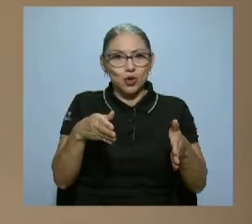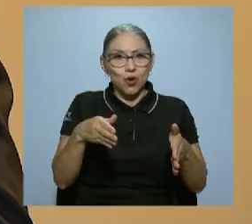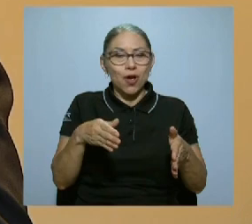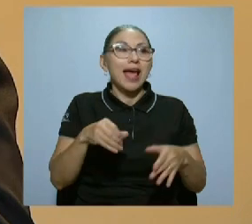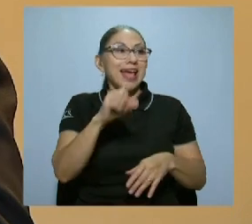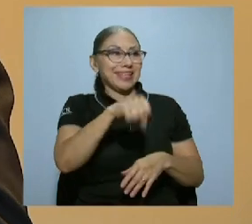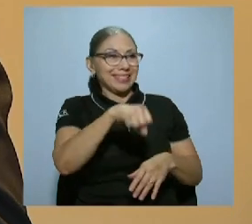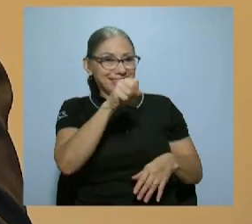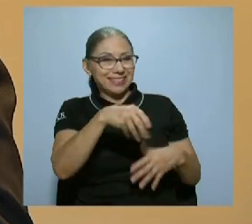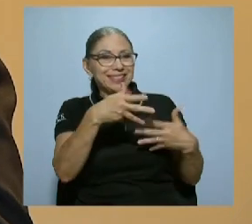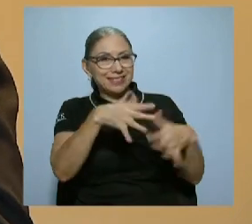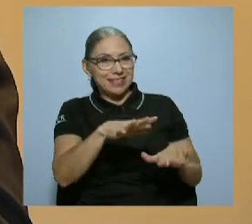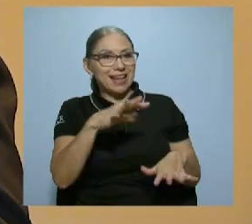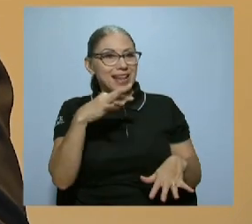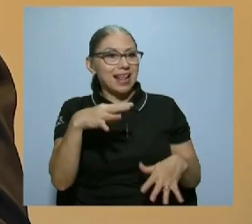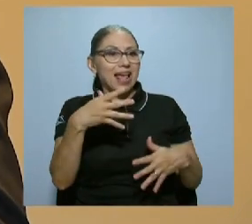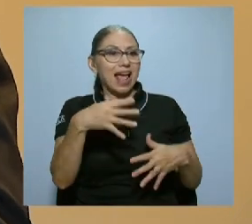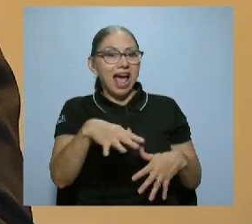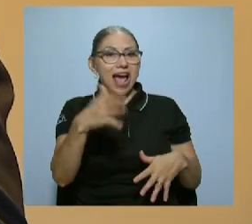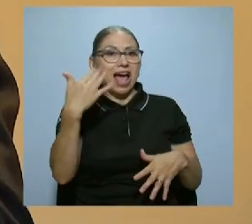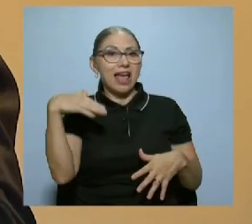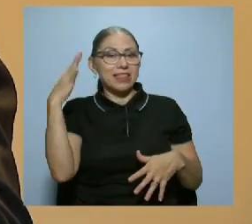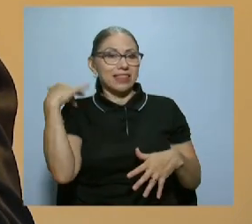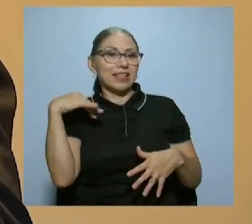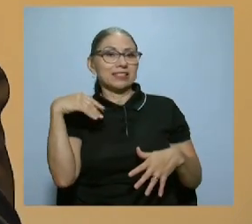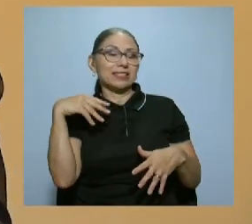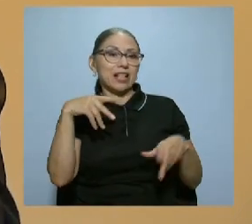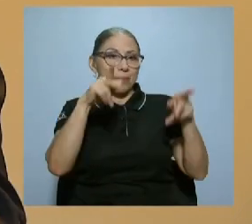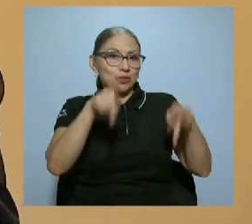la señora que estaba de primer ministro, la cambiaron